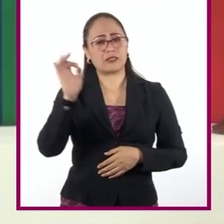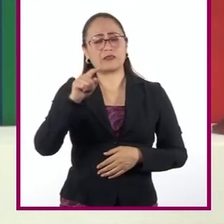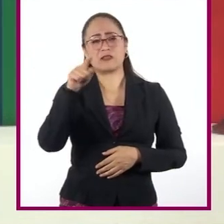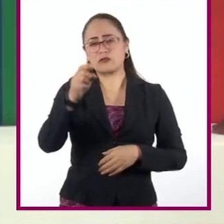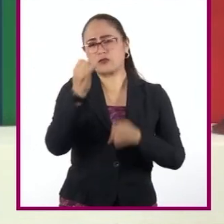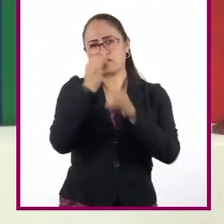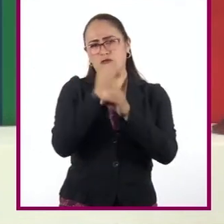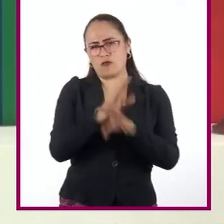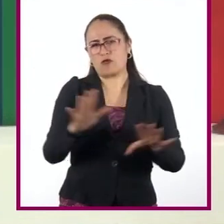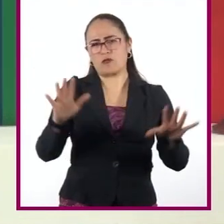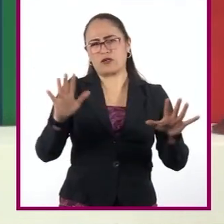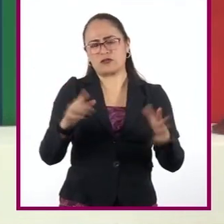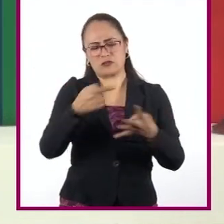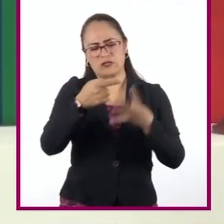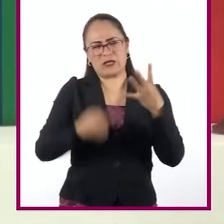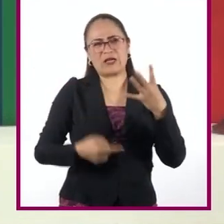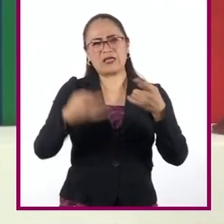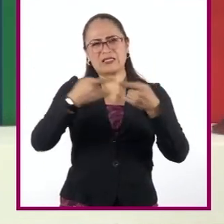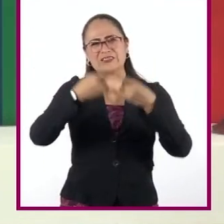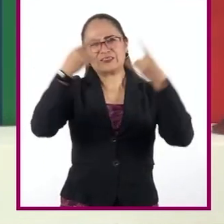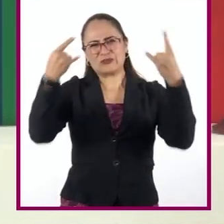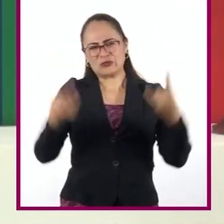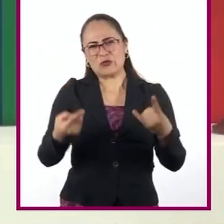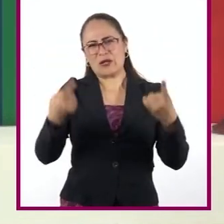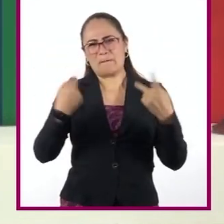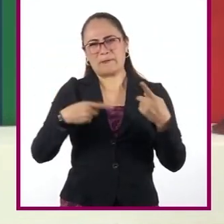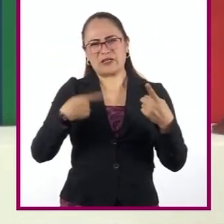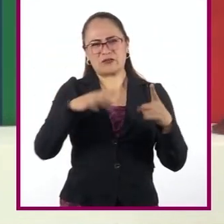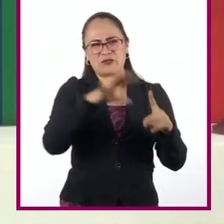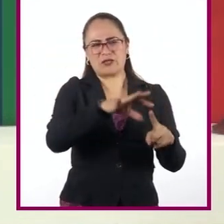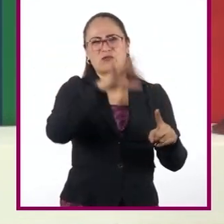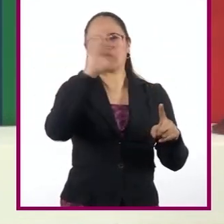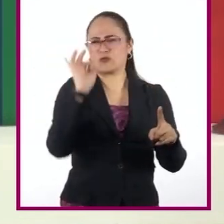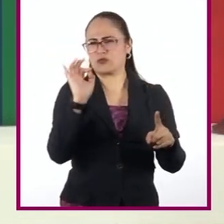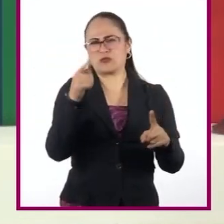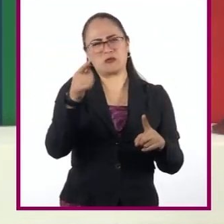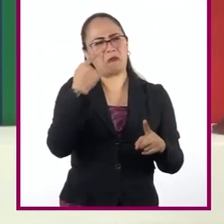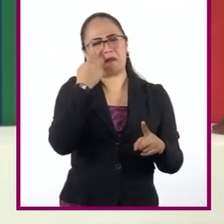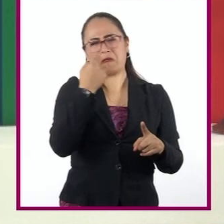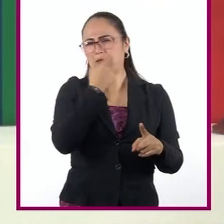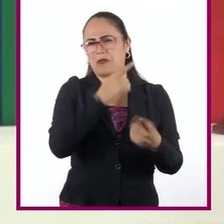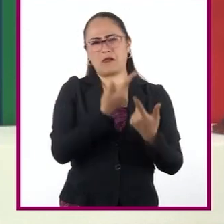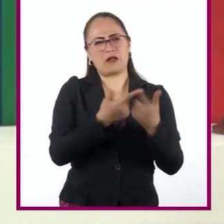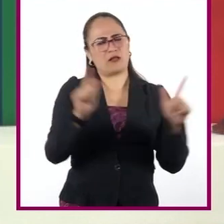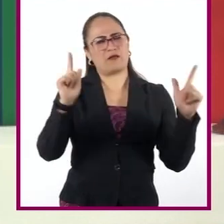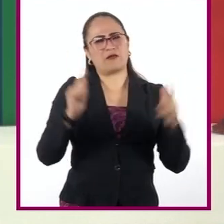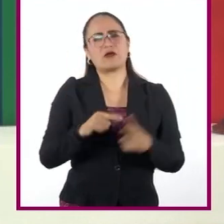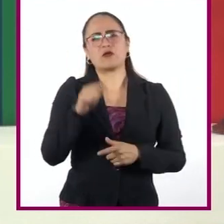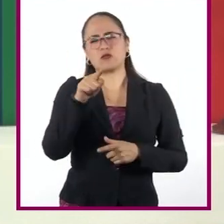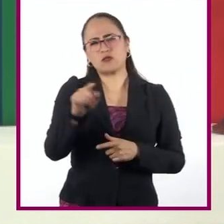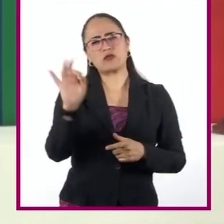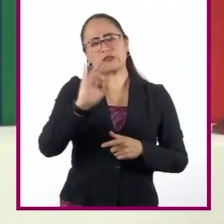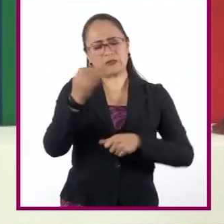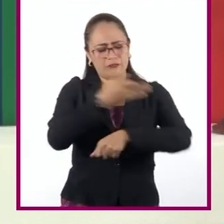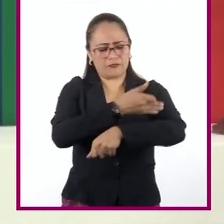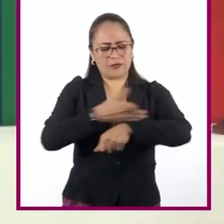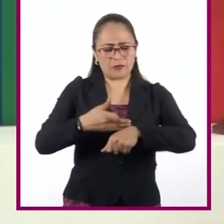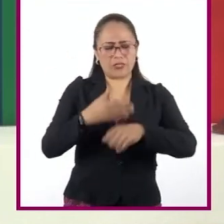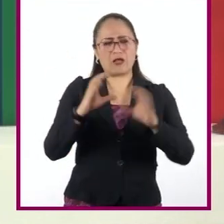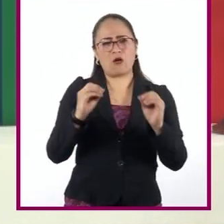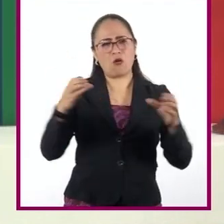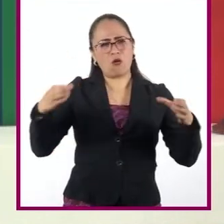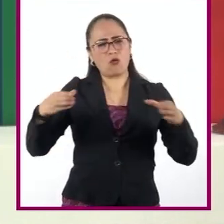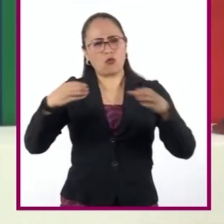información referente a la historia de esta persona, podrían hacer algo para que en su familia y grupos cercanos